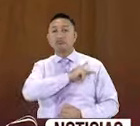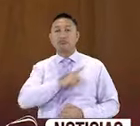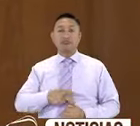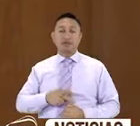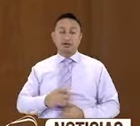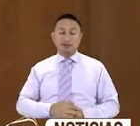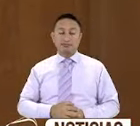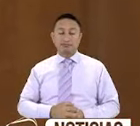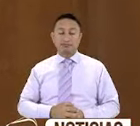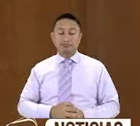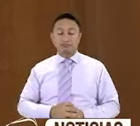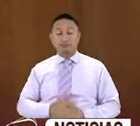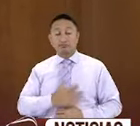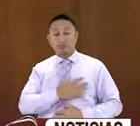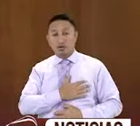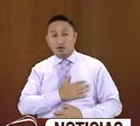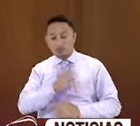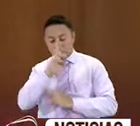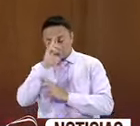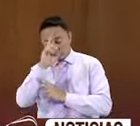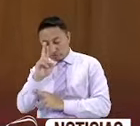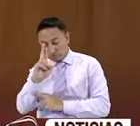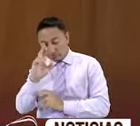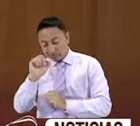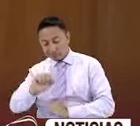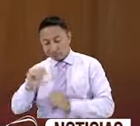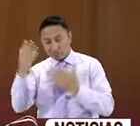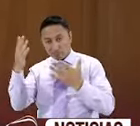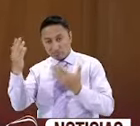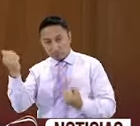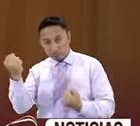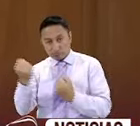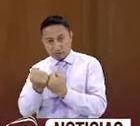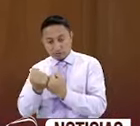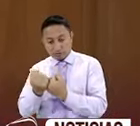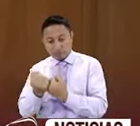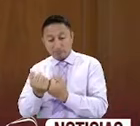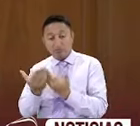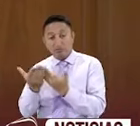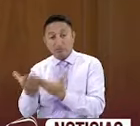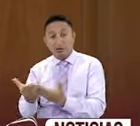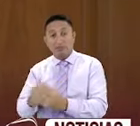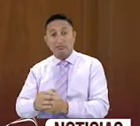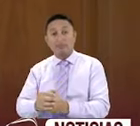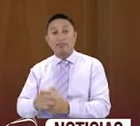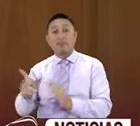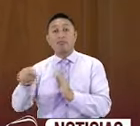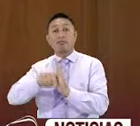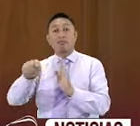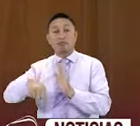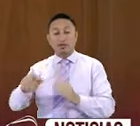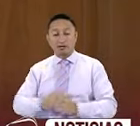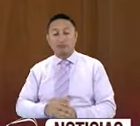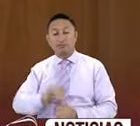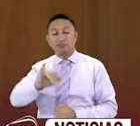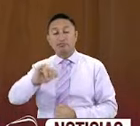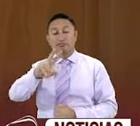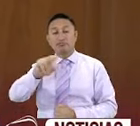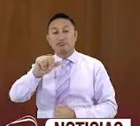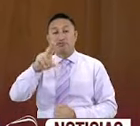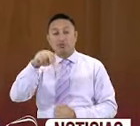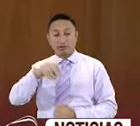celebro, respeto y aplaudo gestos como el del doctor Iván Saquicela al